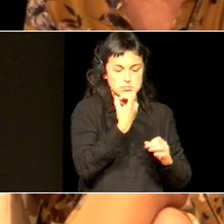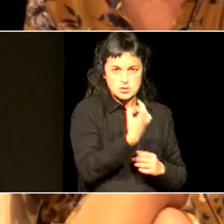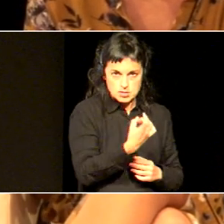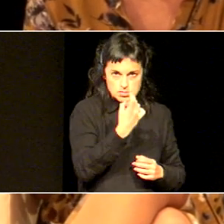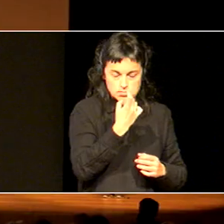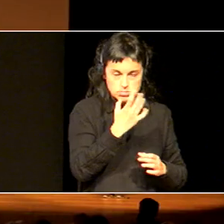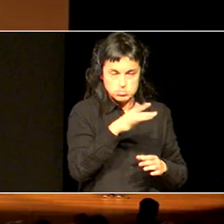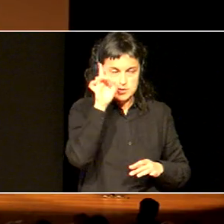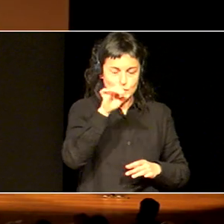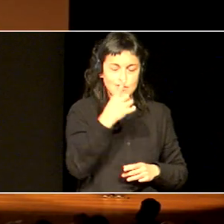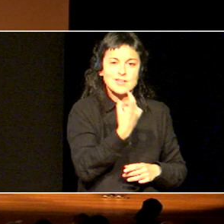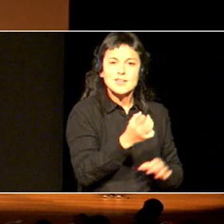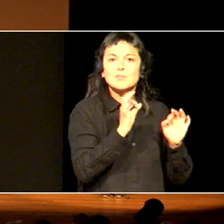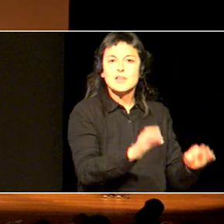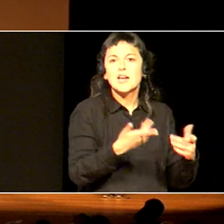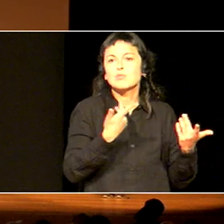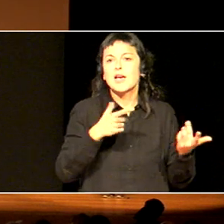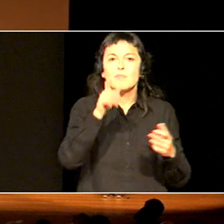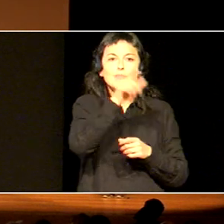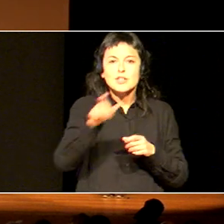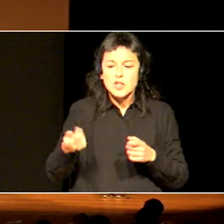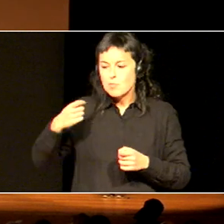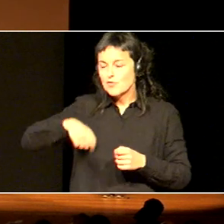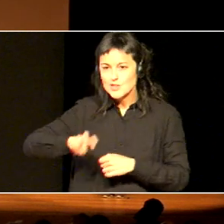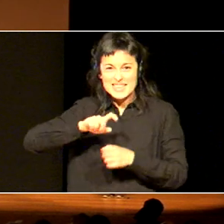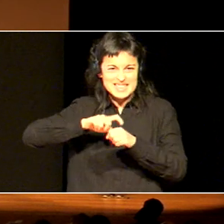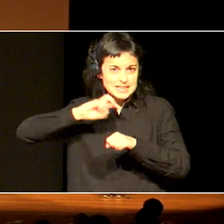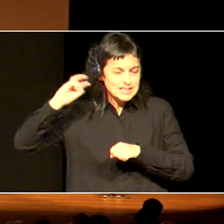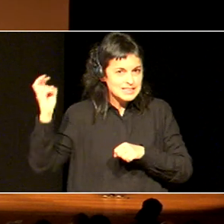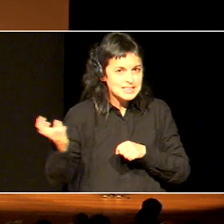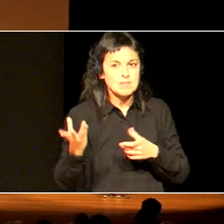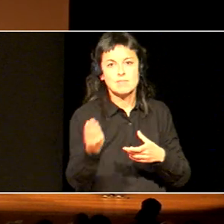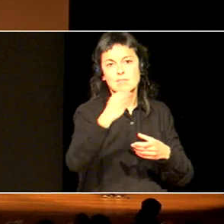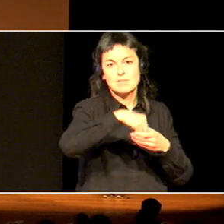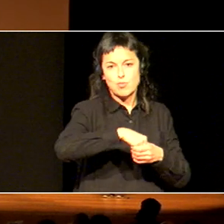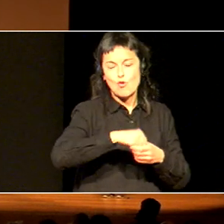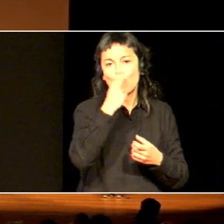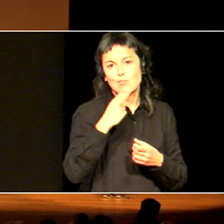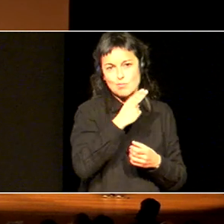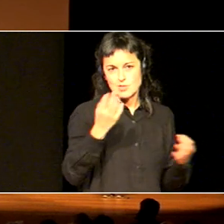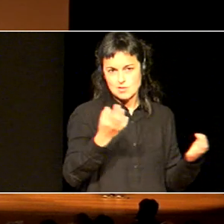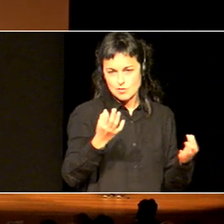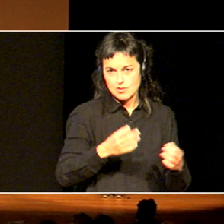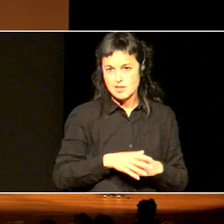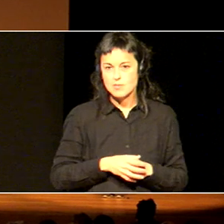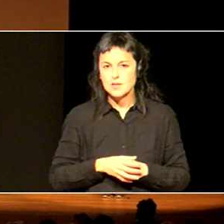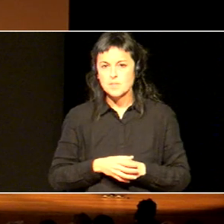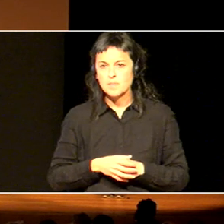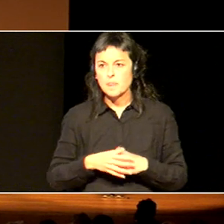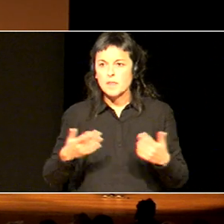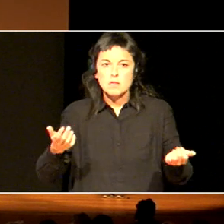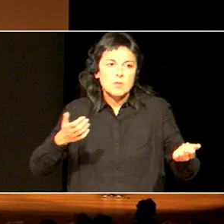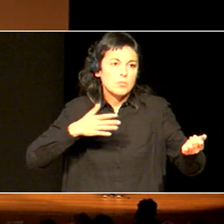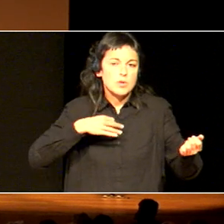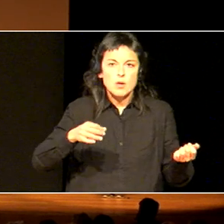PTA, aholkularia, jantokiko ardura duena, kumea jantokian gelditzen bada, bueno, gure kasuan ez da gertzen, baina osasun mentala